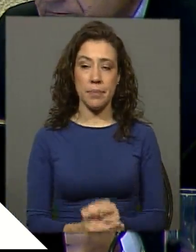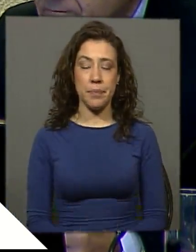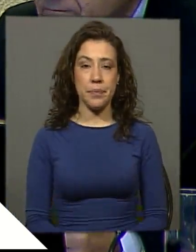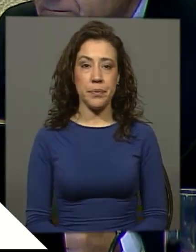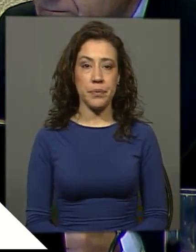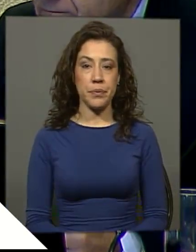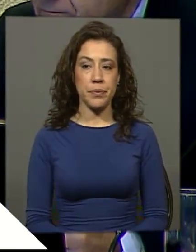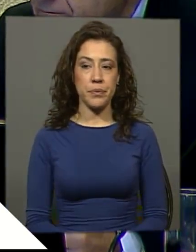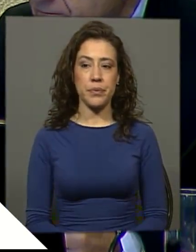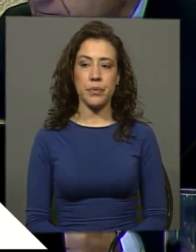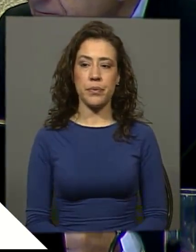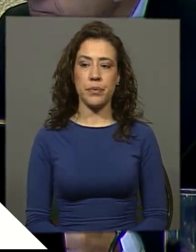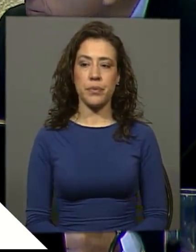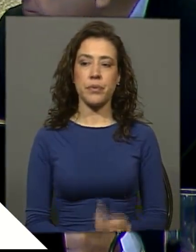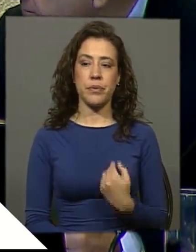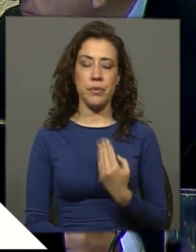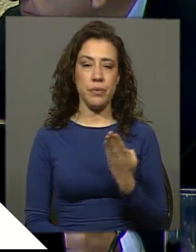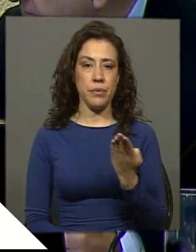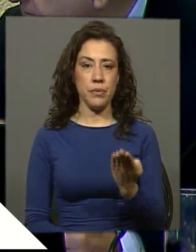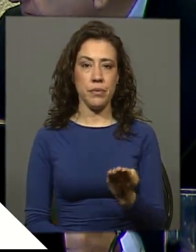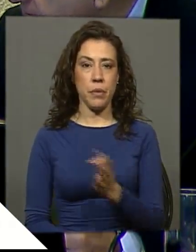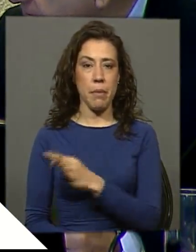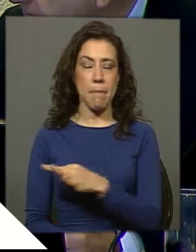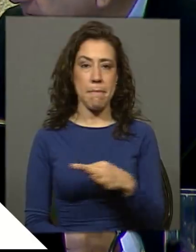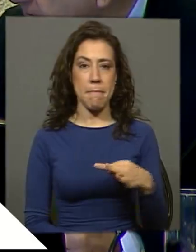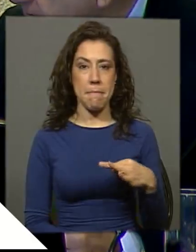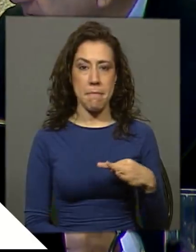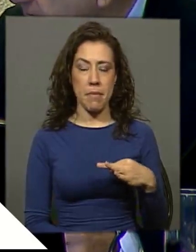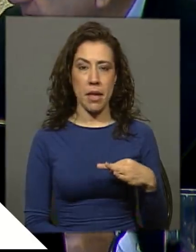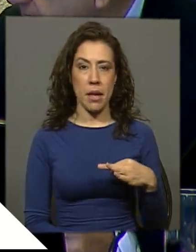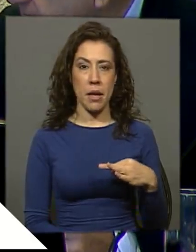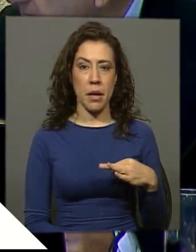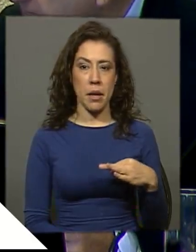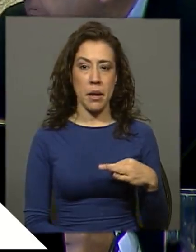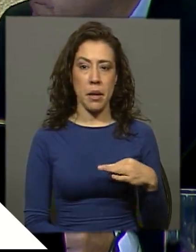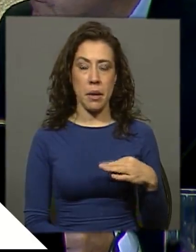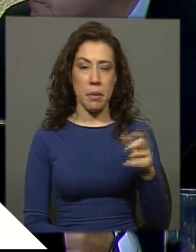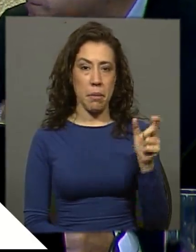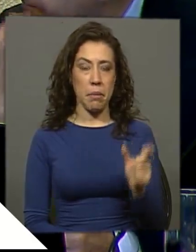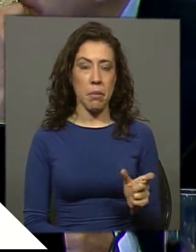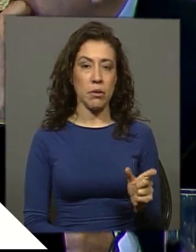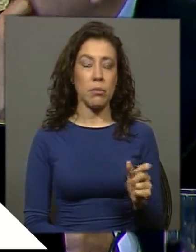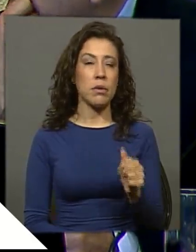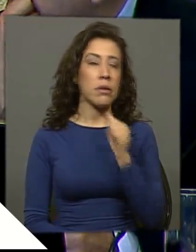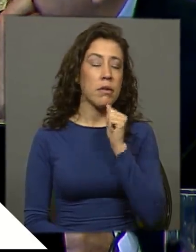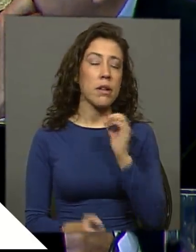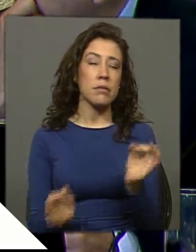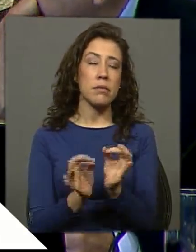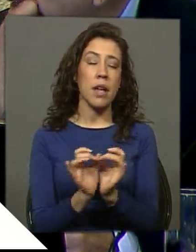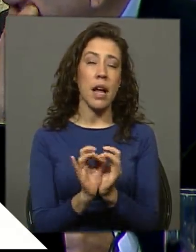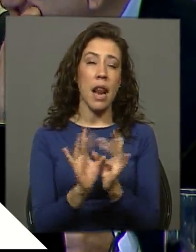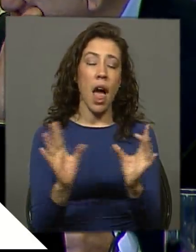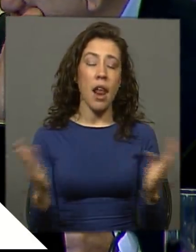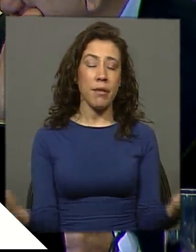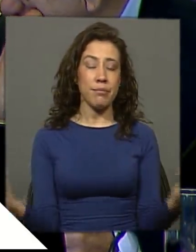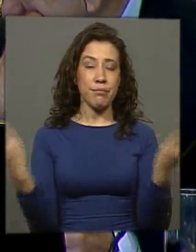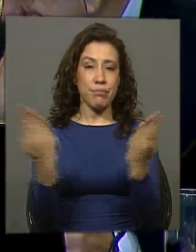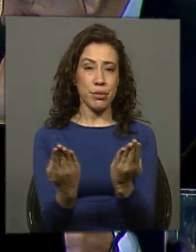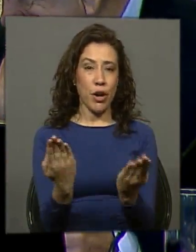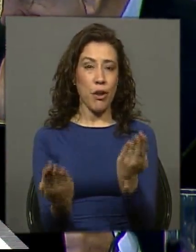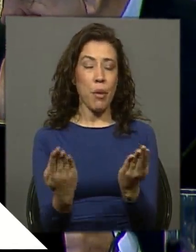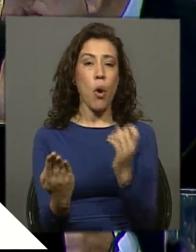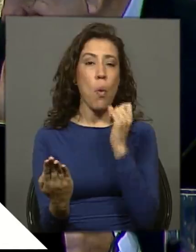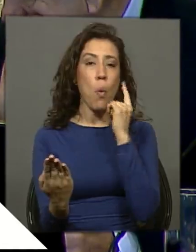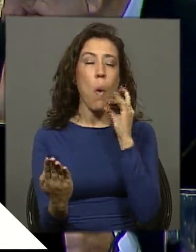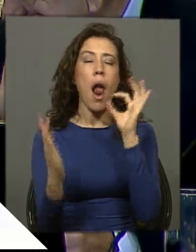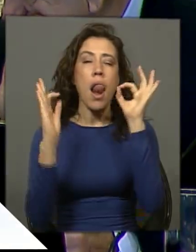por su intermedio presidente le solicito al ministro porque no está suficientemente claro en el comparado cuáles